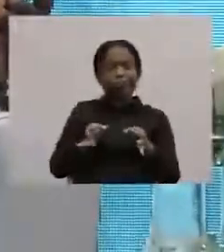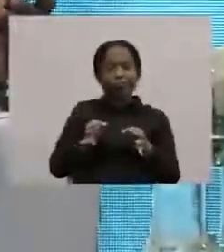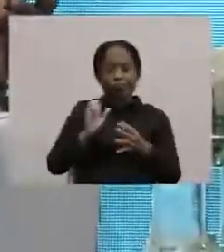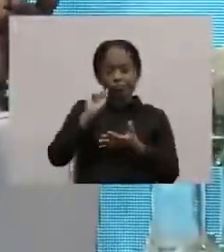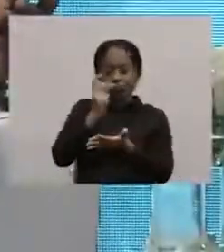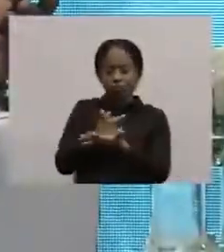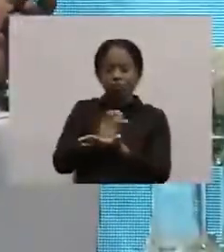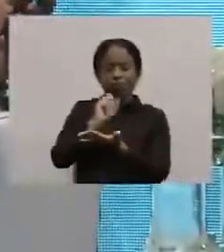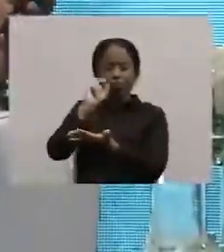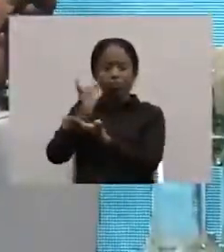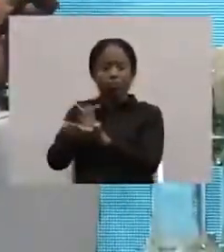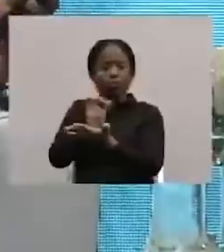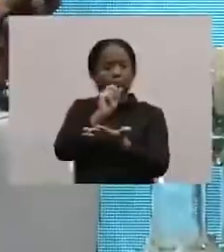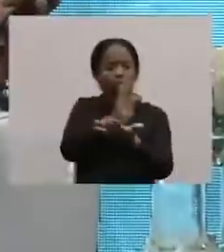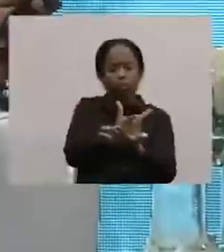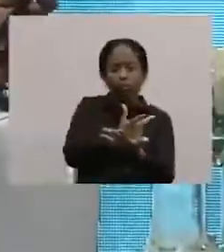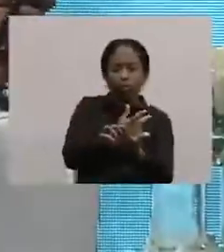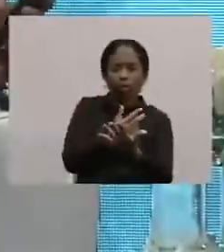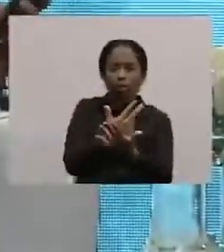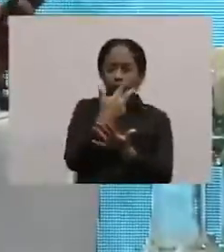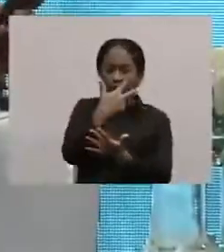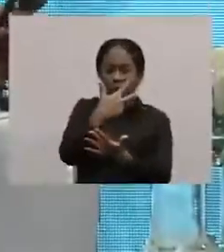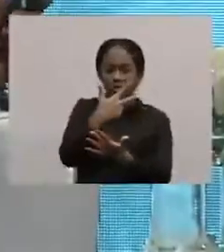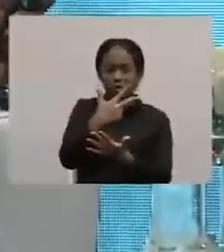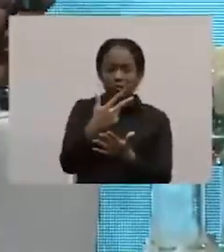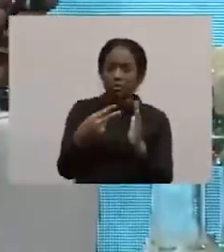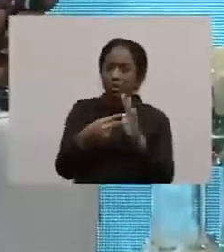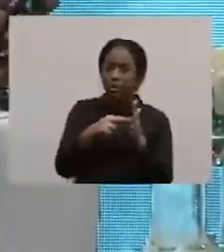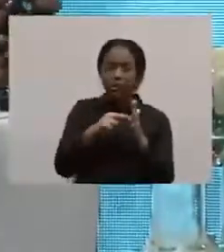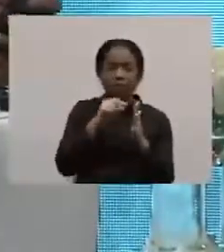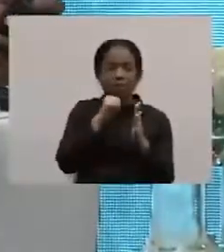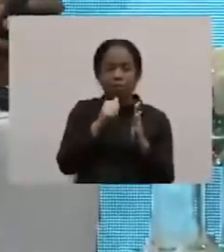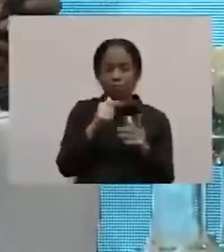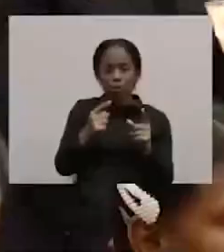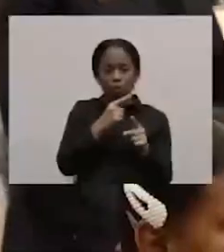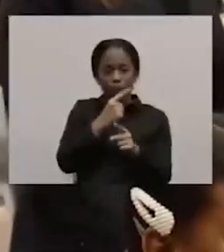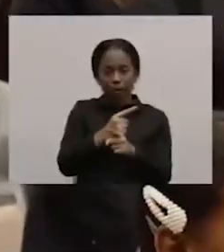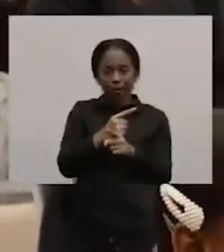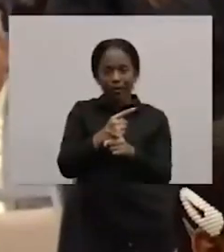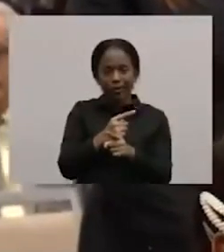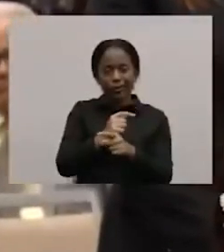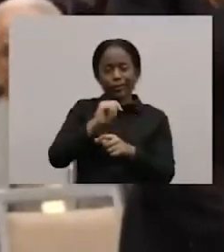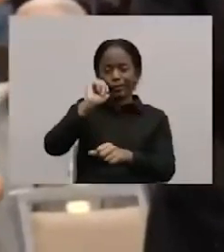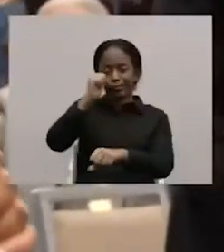lecturas. O sea, que fue inconstitucionalmente aprobada la